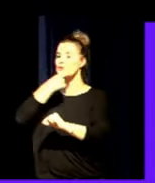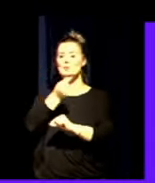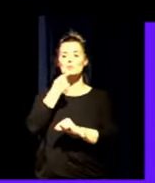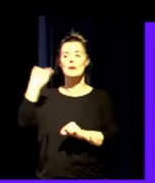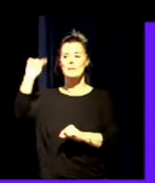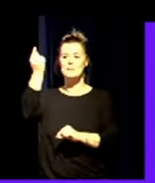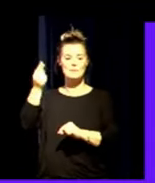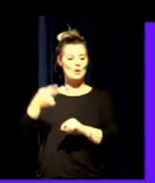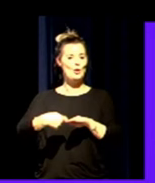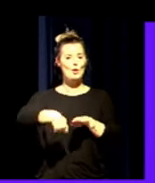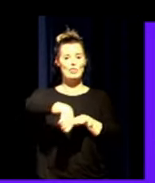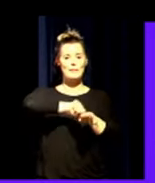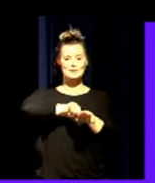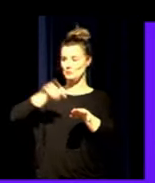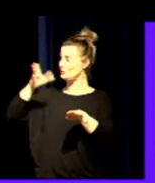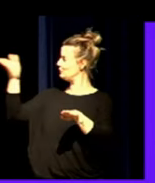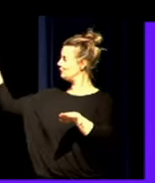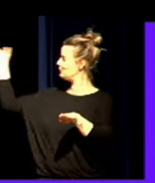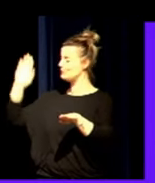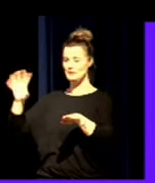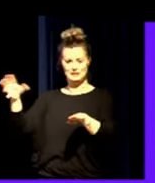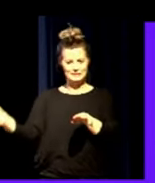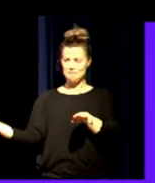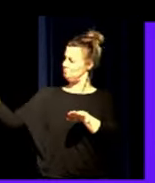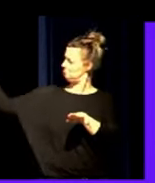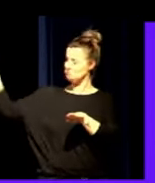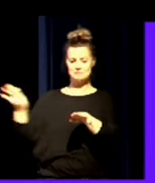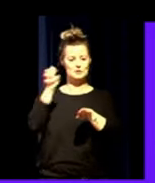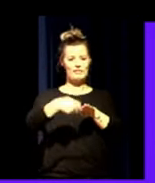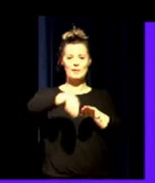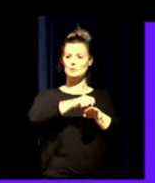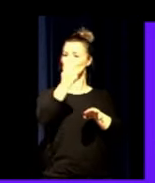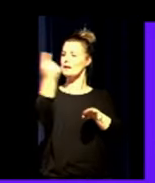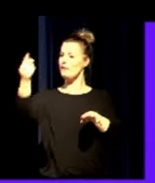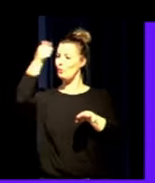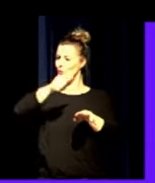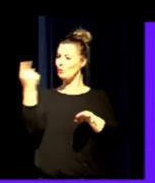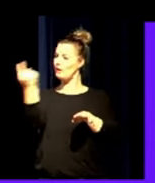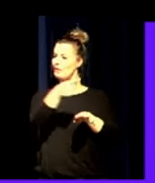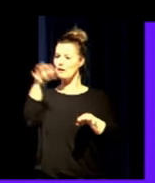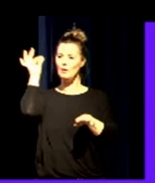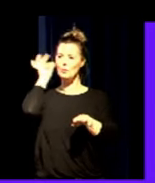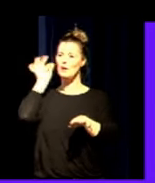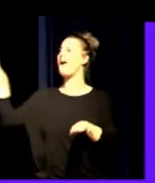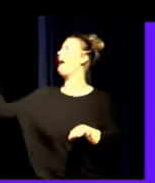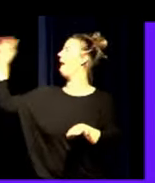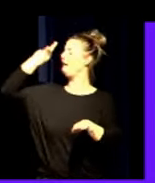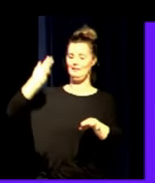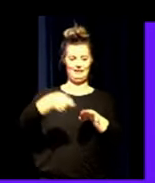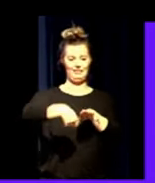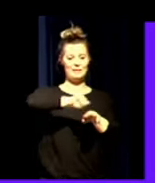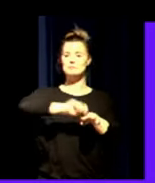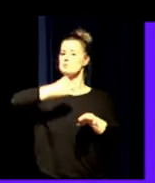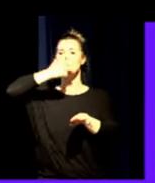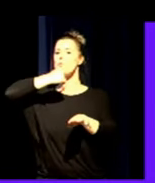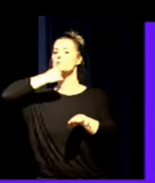de ellos son unos zapatos. Llevaros unos zapatos aquí, cada uno, cada una, elija el zapato que más os guste,